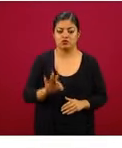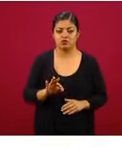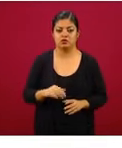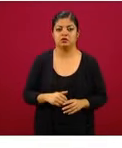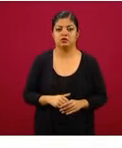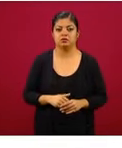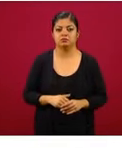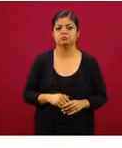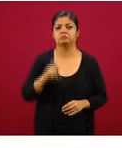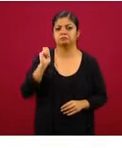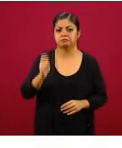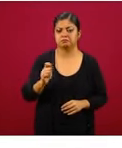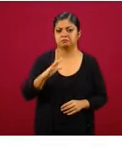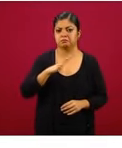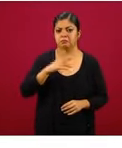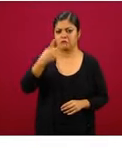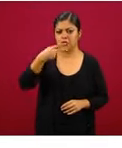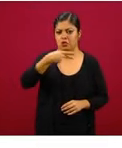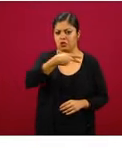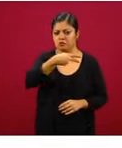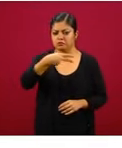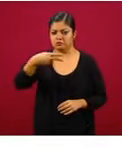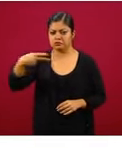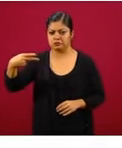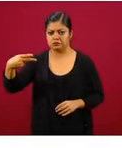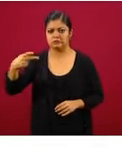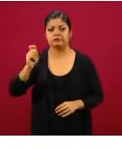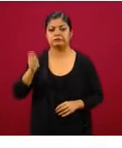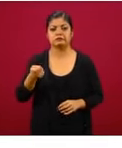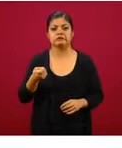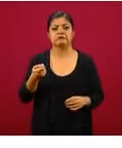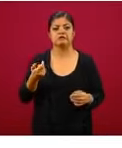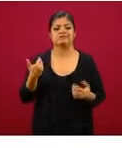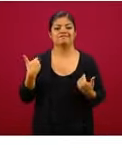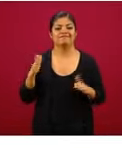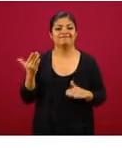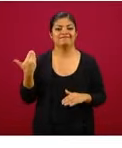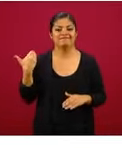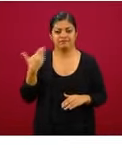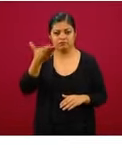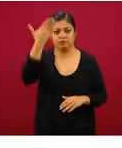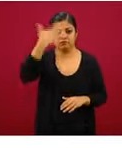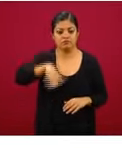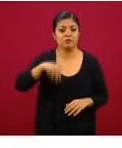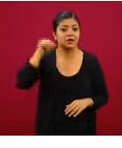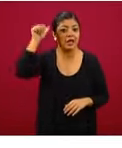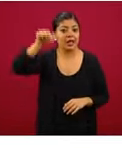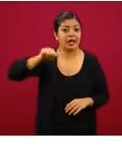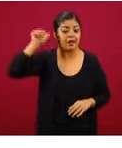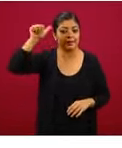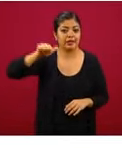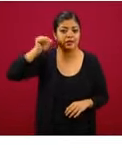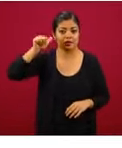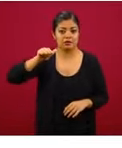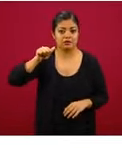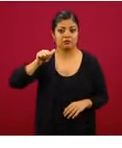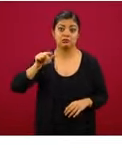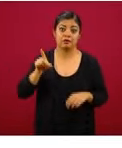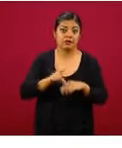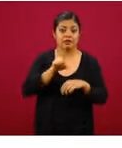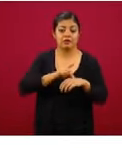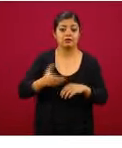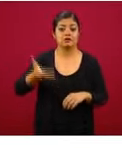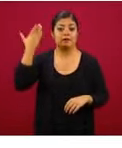Y dejamos como referencia las dos últimas predicciones, las dos más recientes. Conocen ustedes que desde abril, de hecho desde